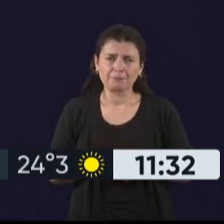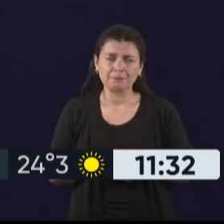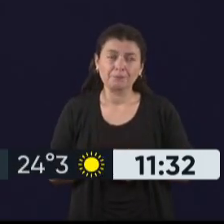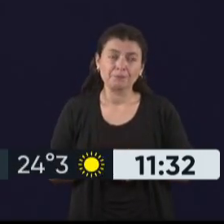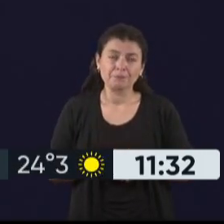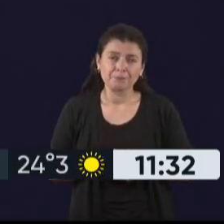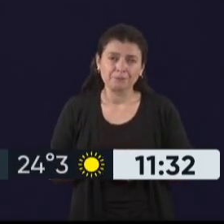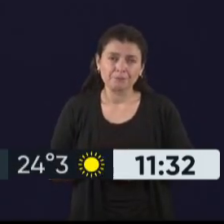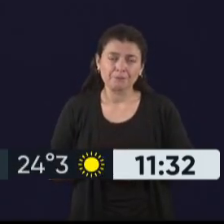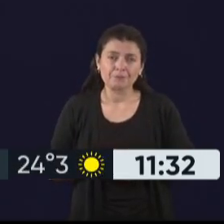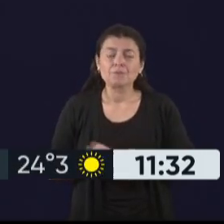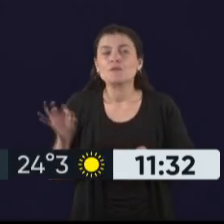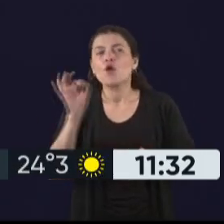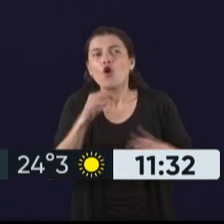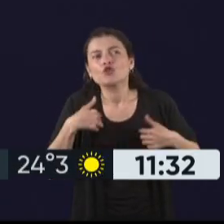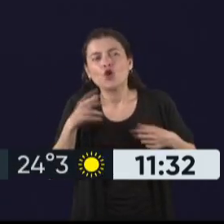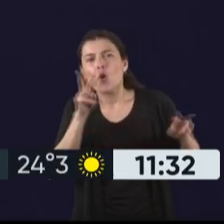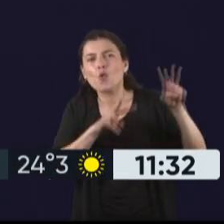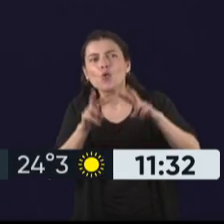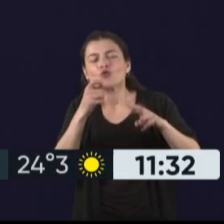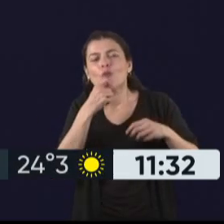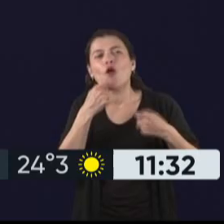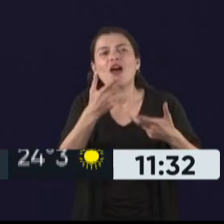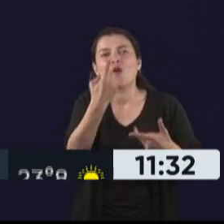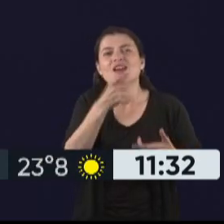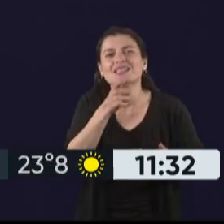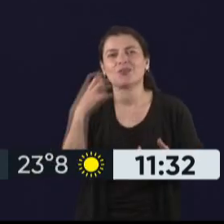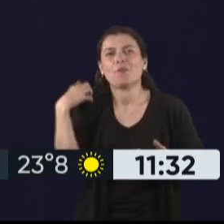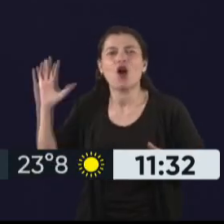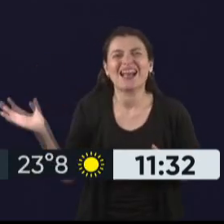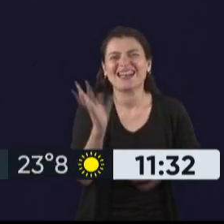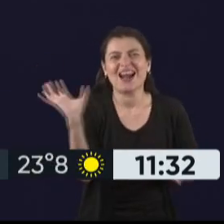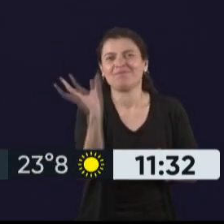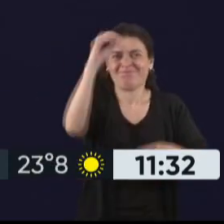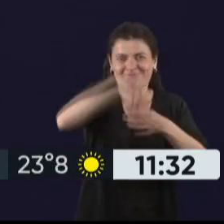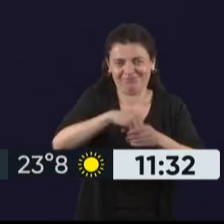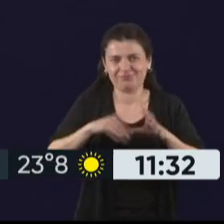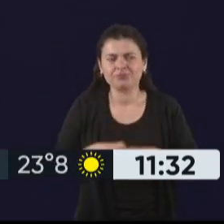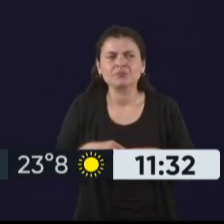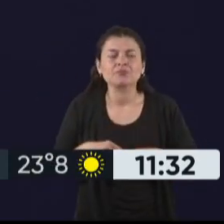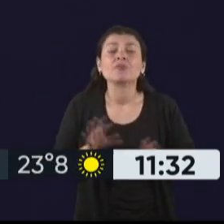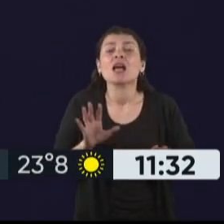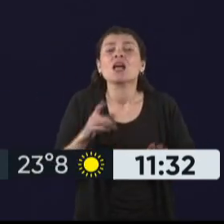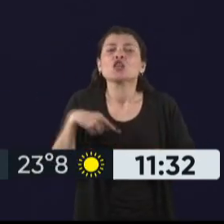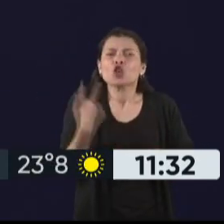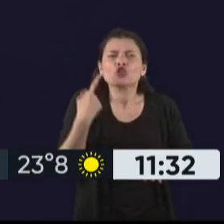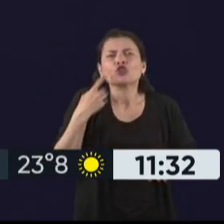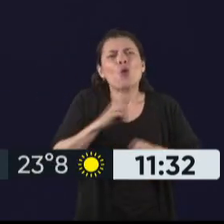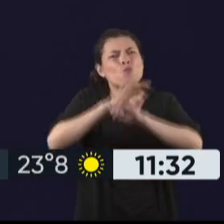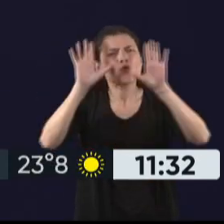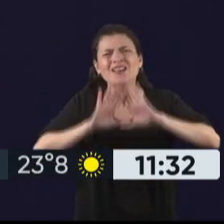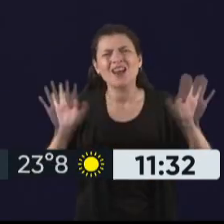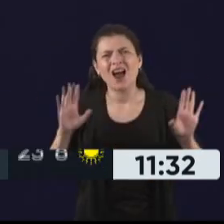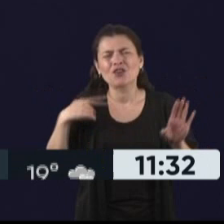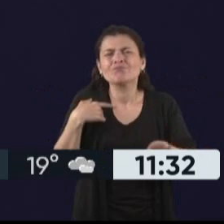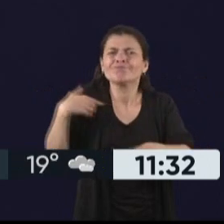trato de responderte de manera general a las dos preguntas, nosotros tenemos bien en claro qué